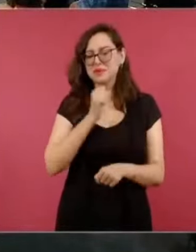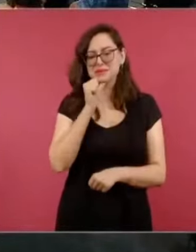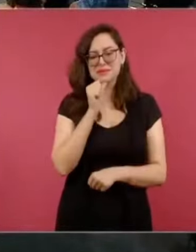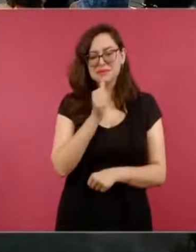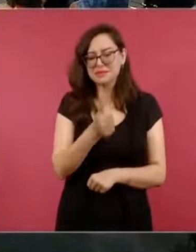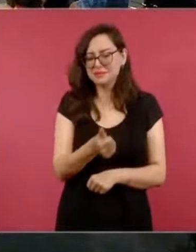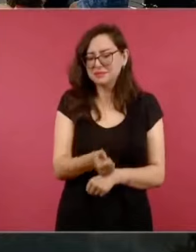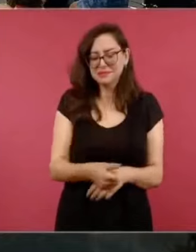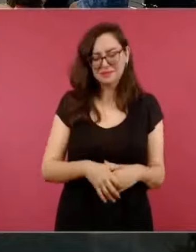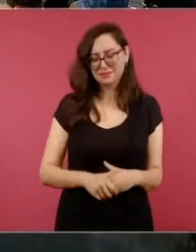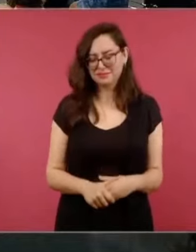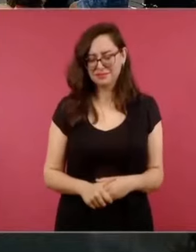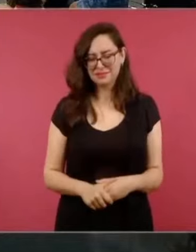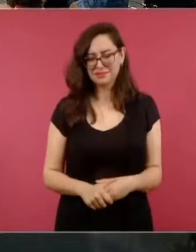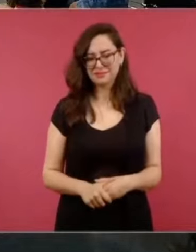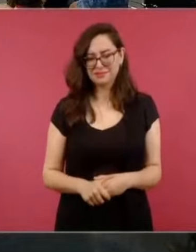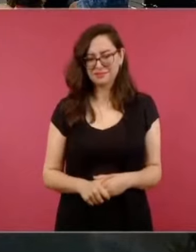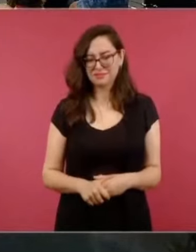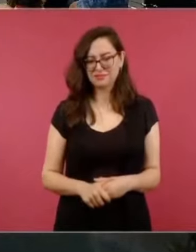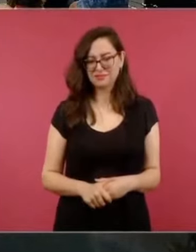No pasa nada,